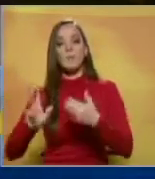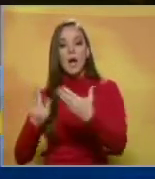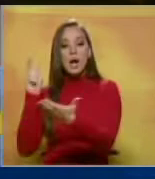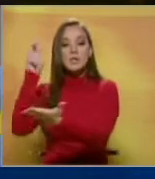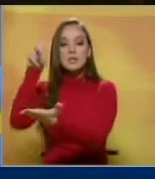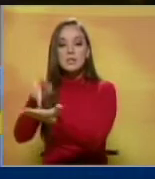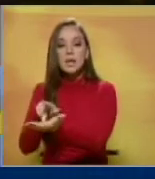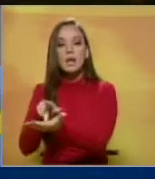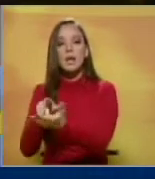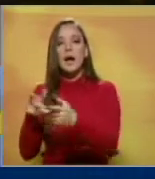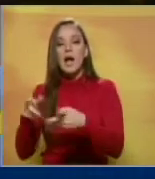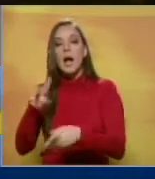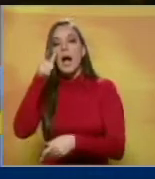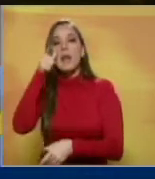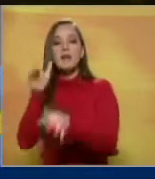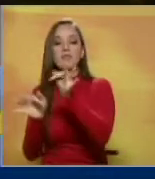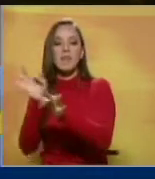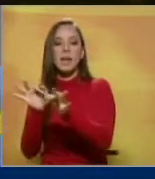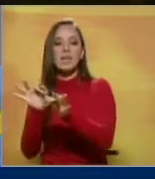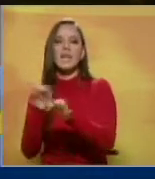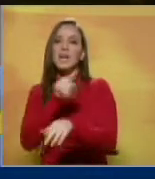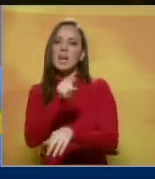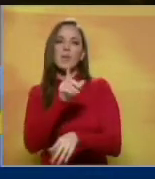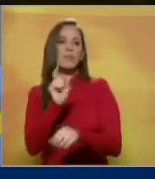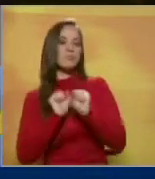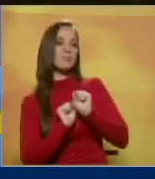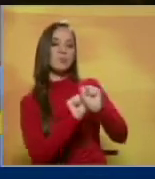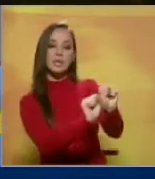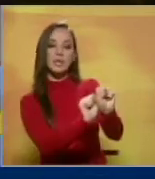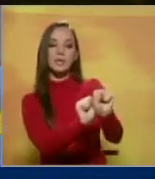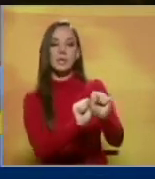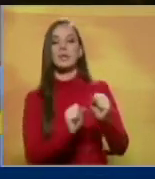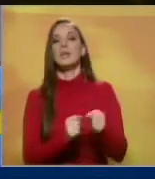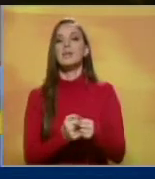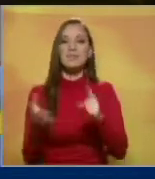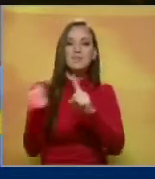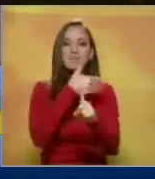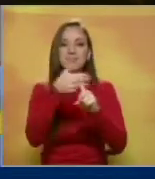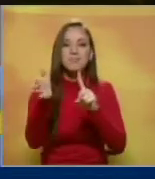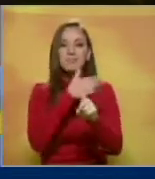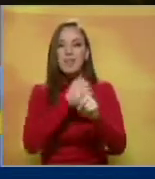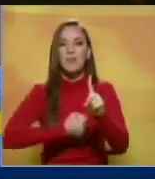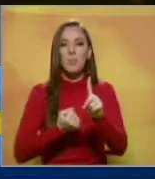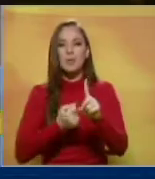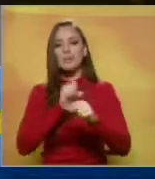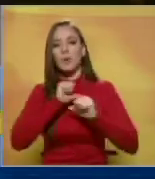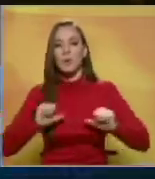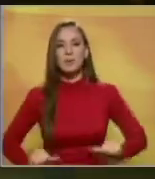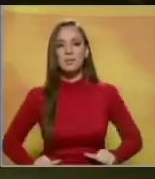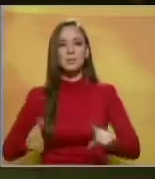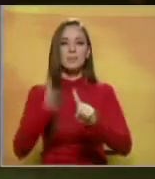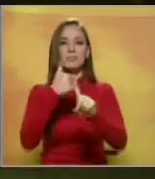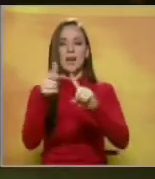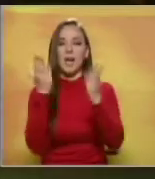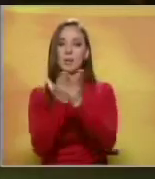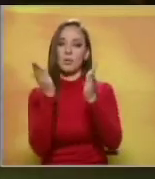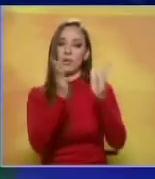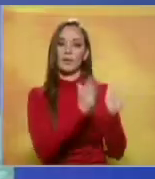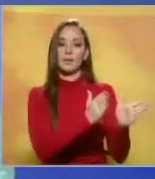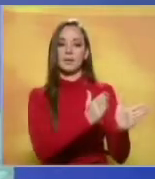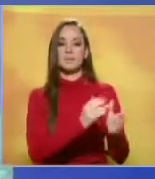para rechazar las agresiones y la represión en contra del movimiento estudiantil euclides sotillo noticiero